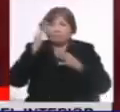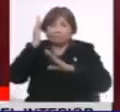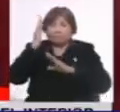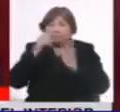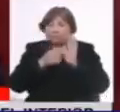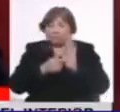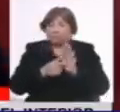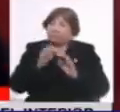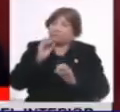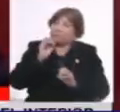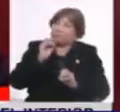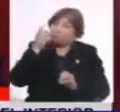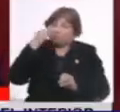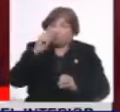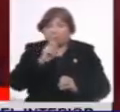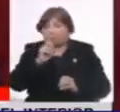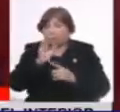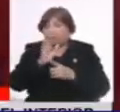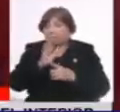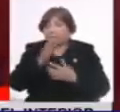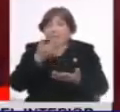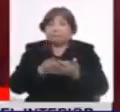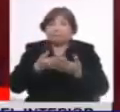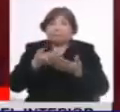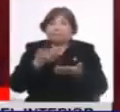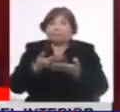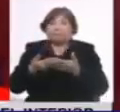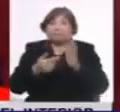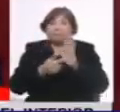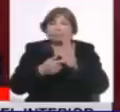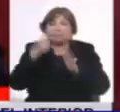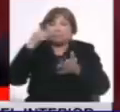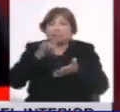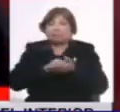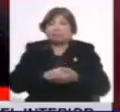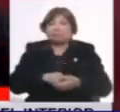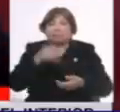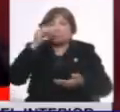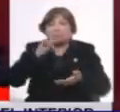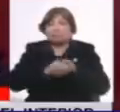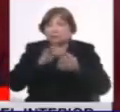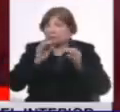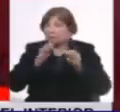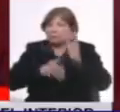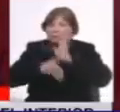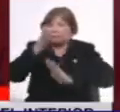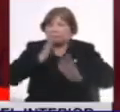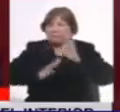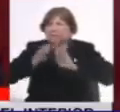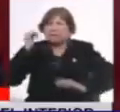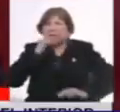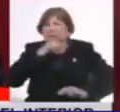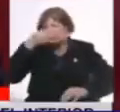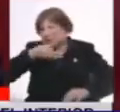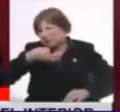testigo, o para no presentar alguna prueba, o para que testigos falseen la verdad,